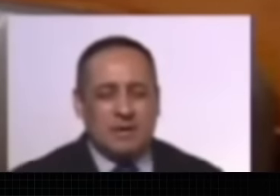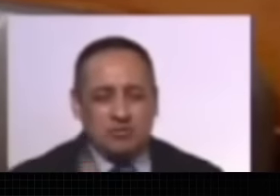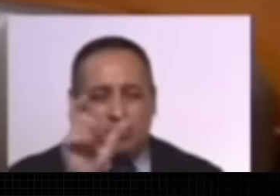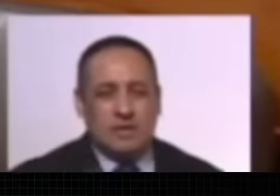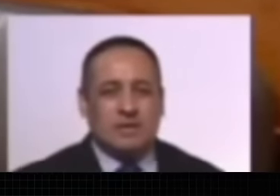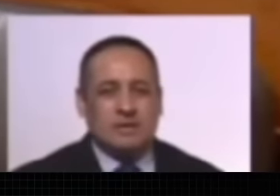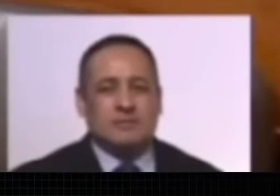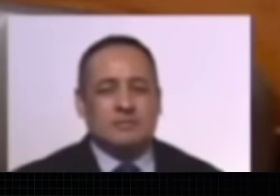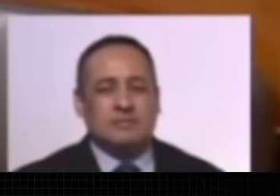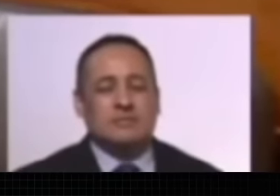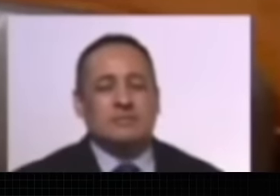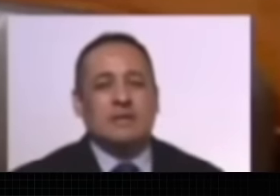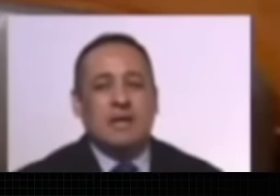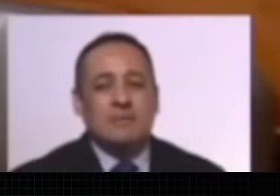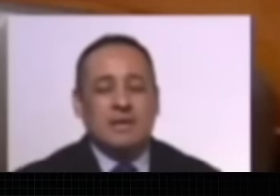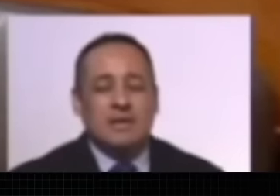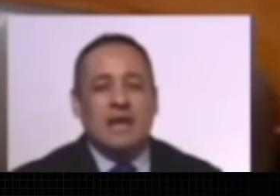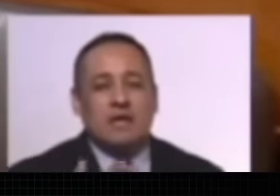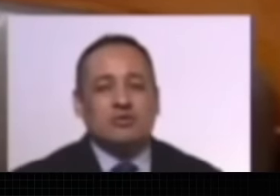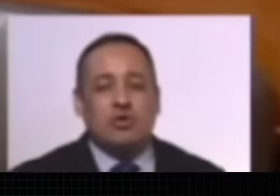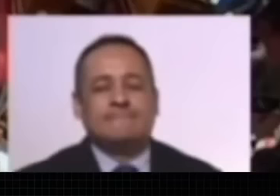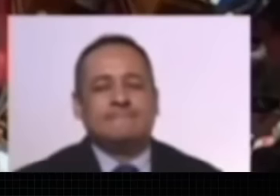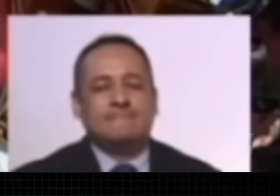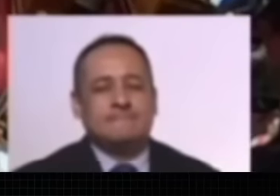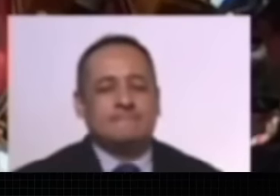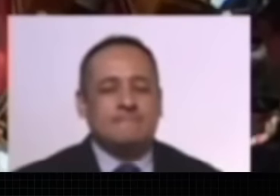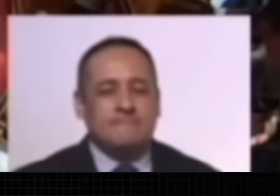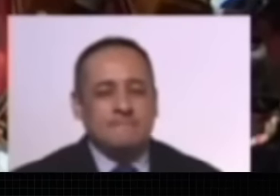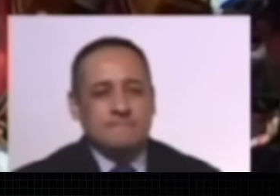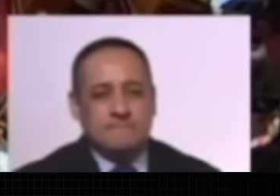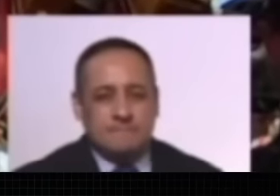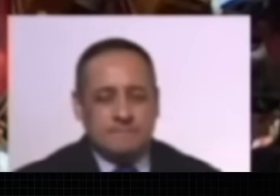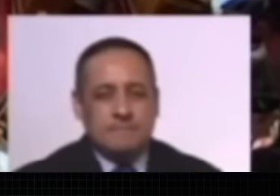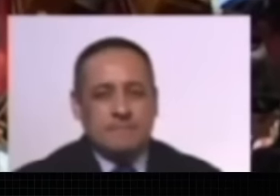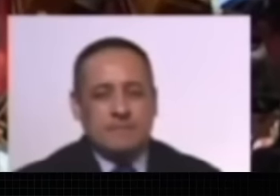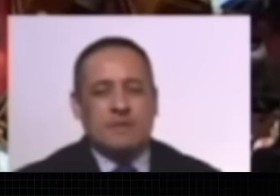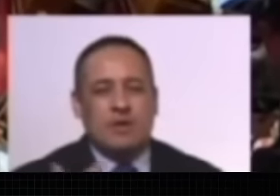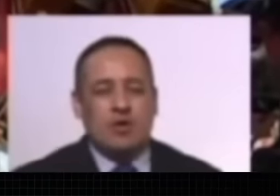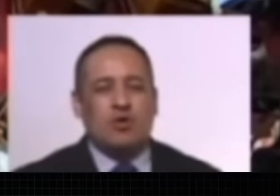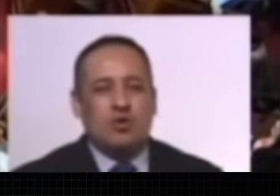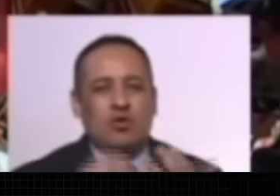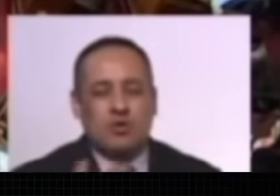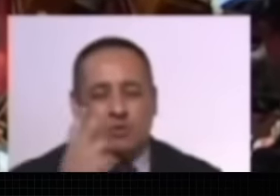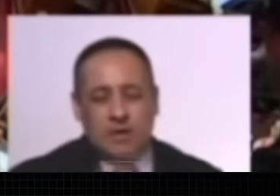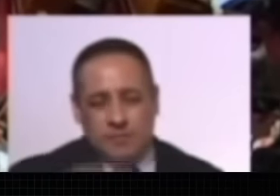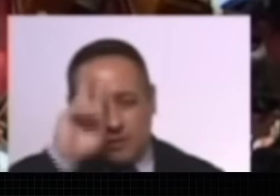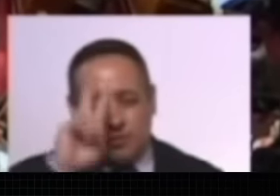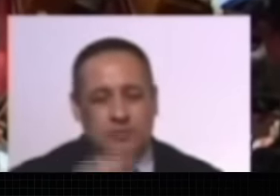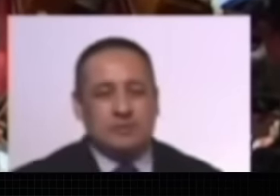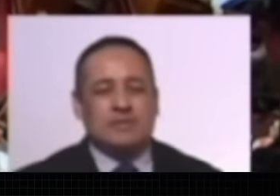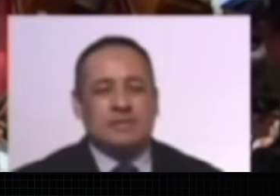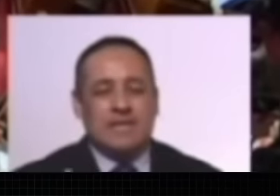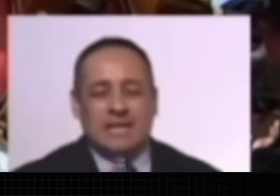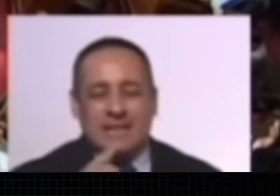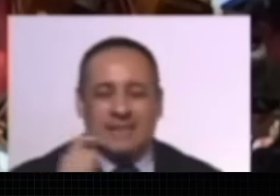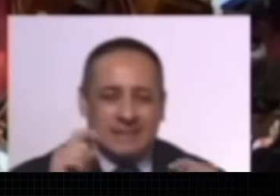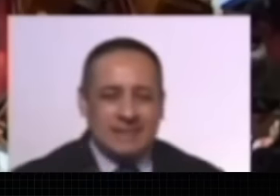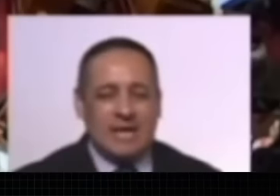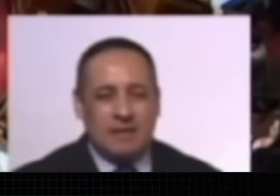persona. Al César lo que es del César. Colegas, hoy el Congreso de la República tiene el deber